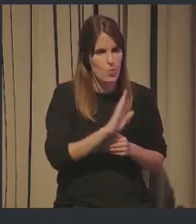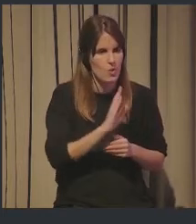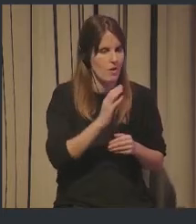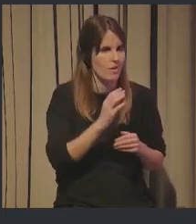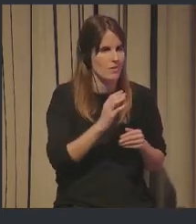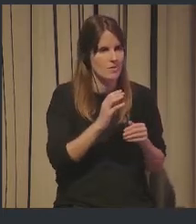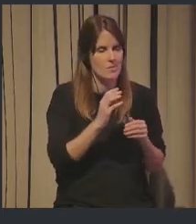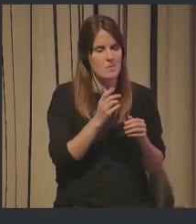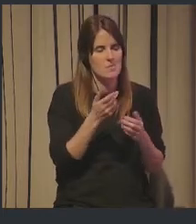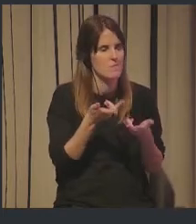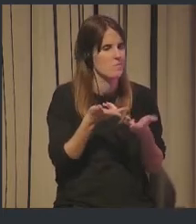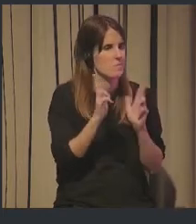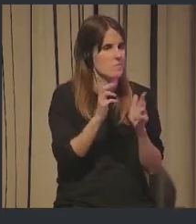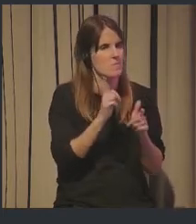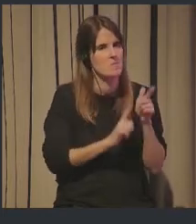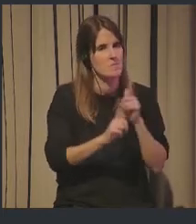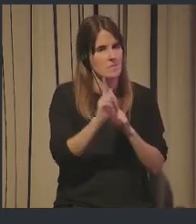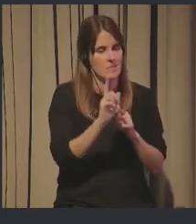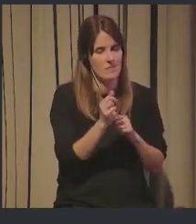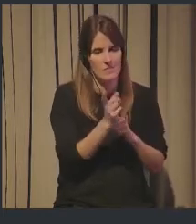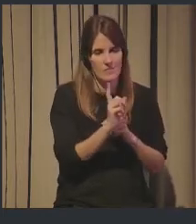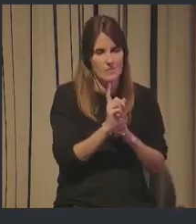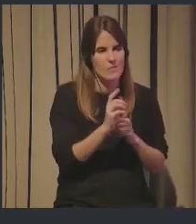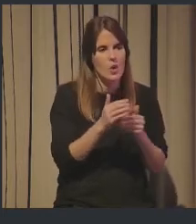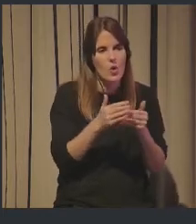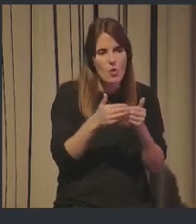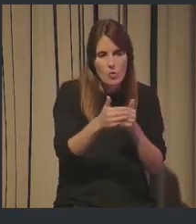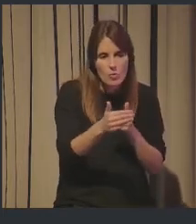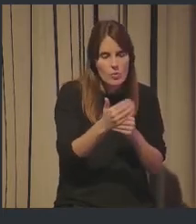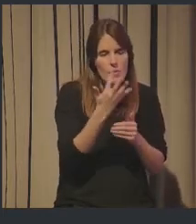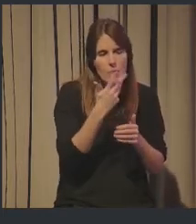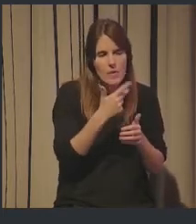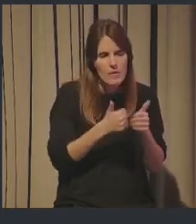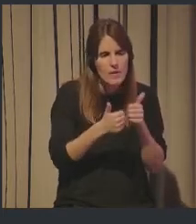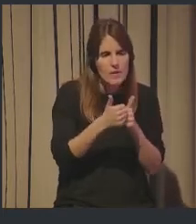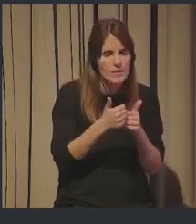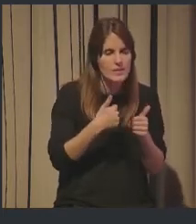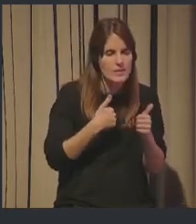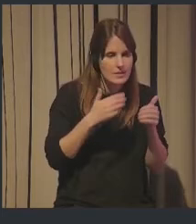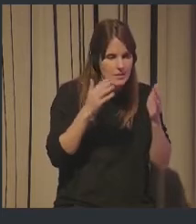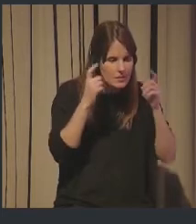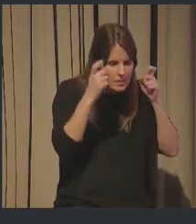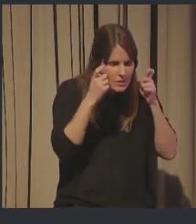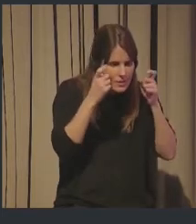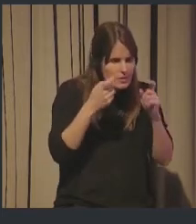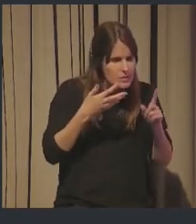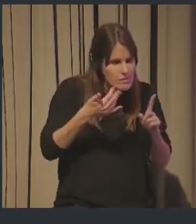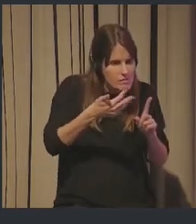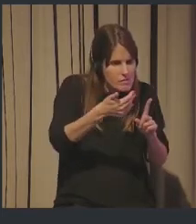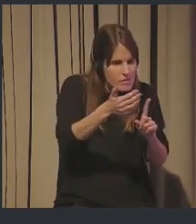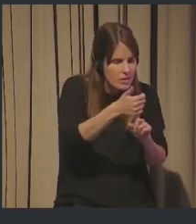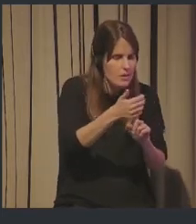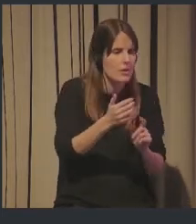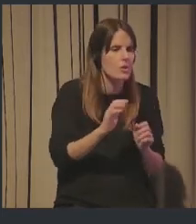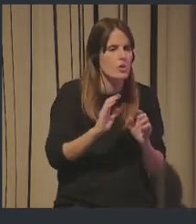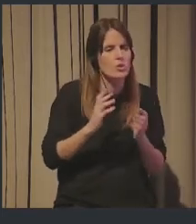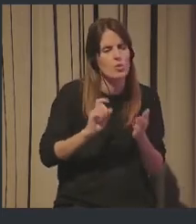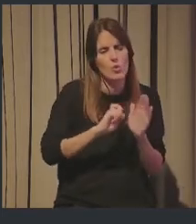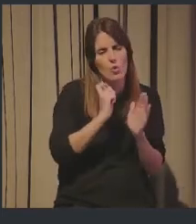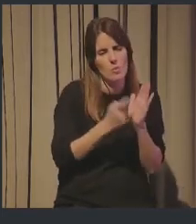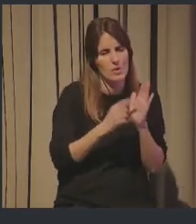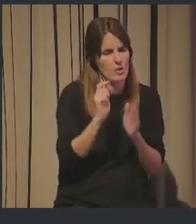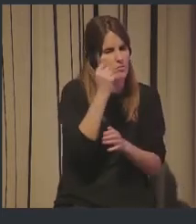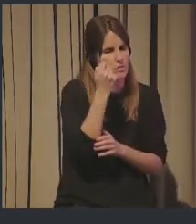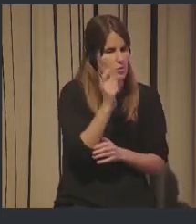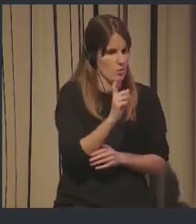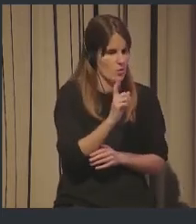pero sí que obtienes más del futuro que prefieres si trabajas para conseguirlo. Conseguirás algo, no todo, pero conseguirás